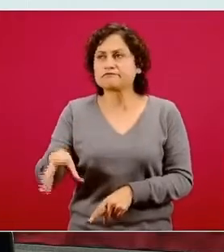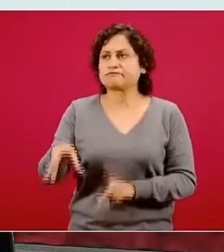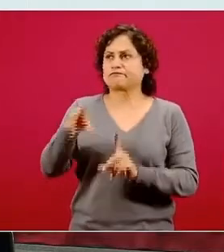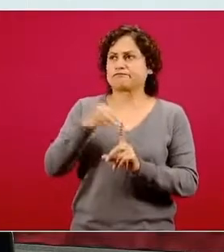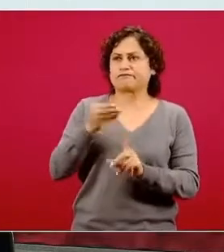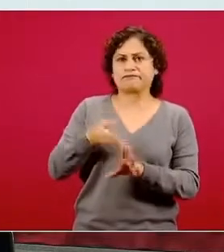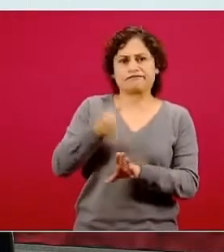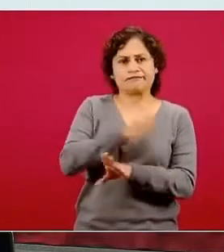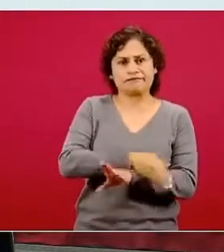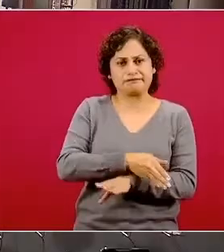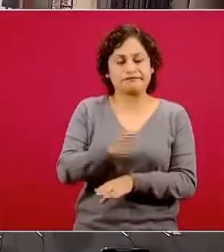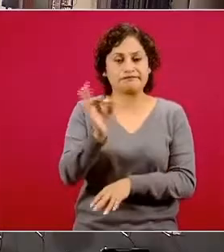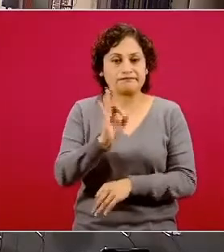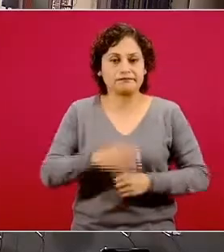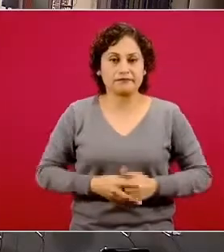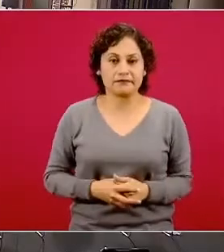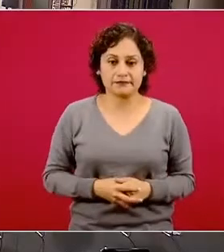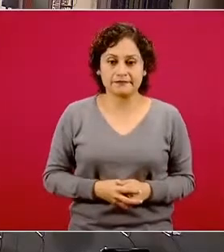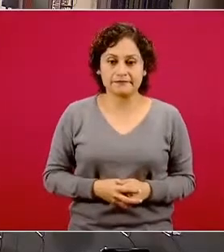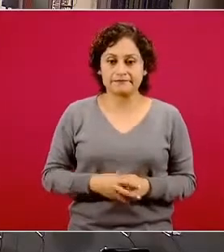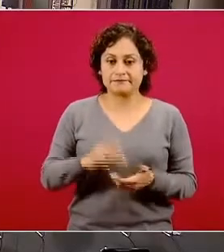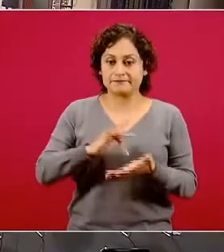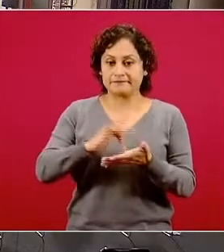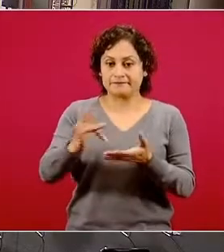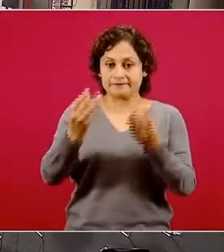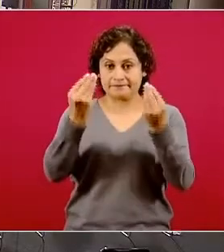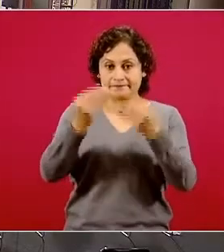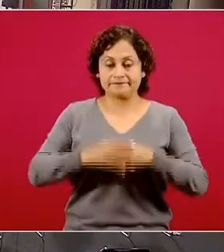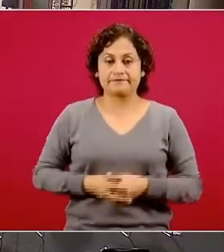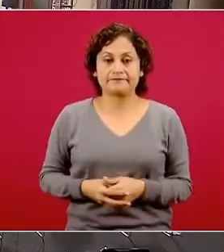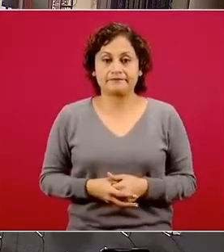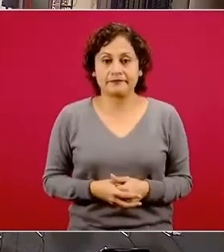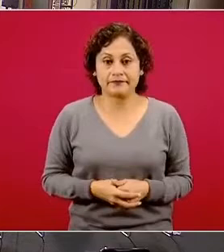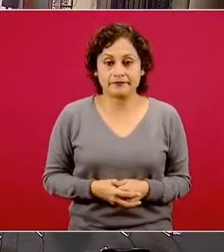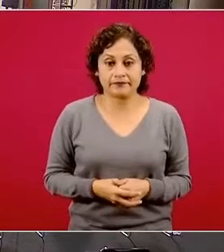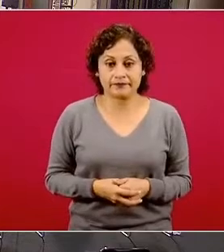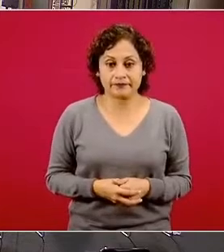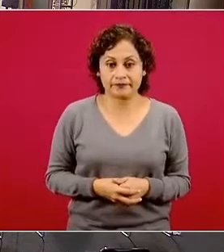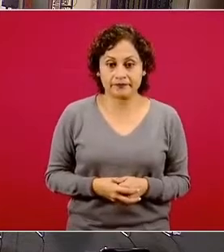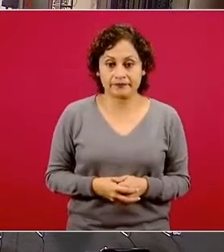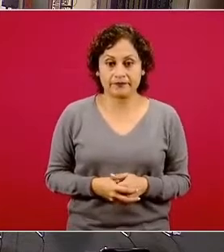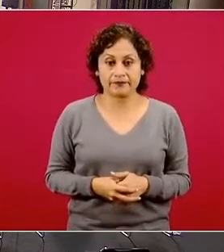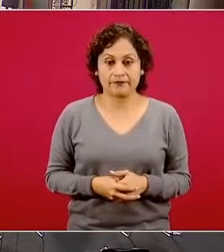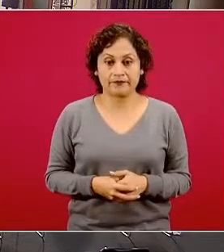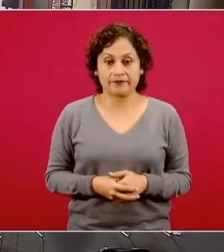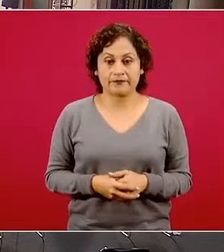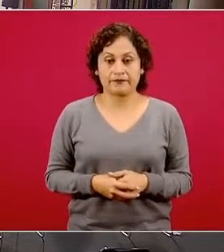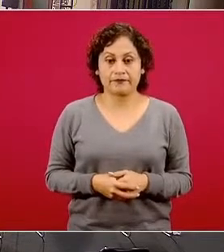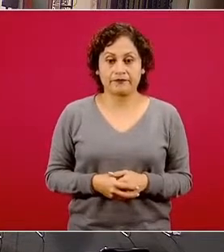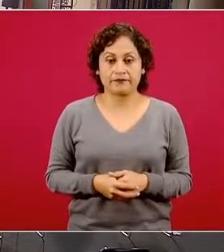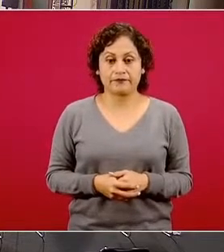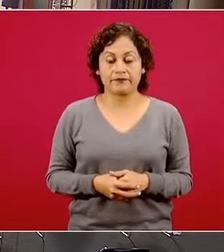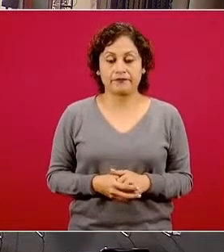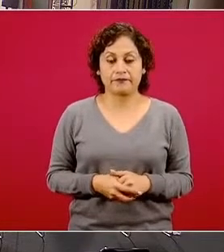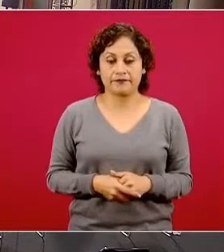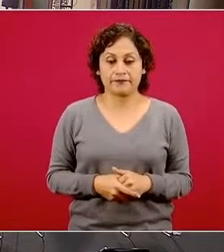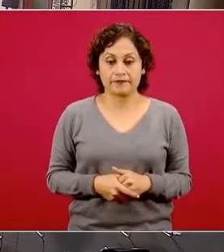otra enfermedad. Muchas gracias.